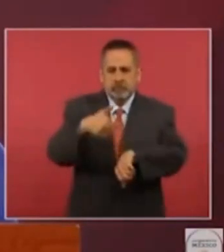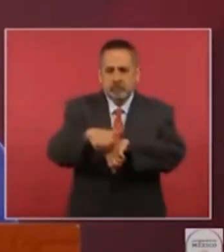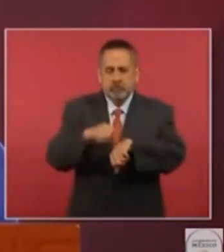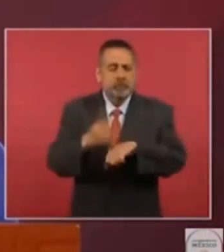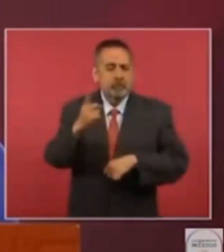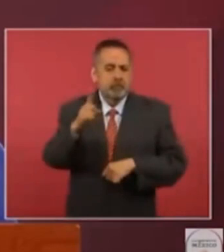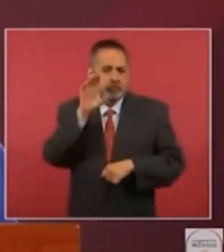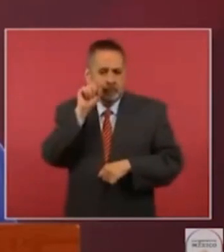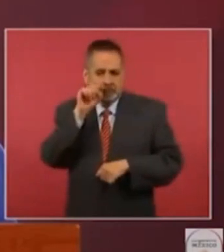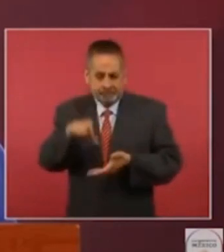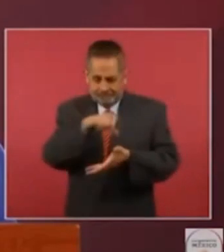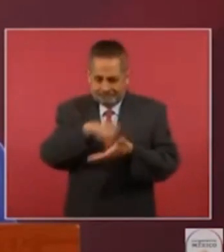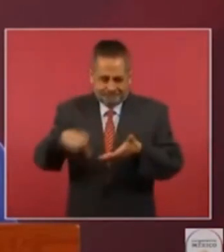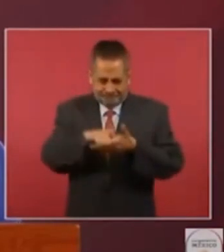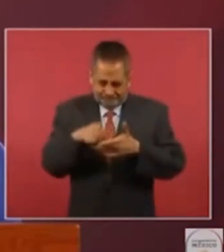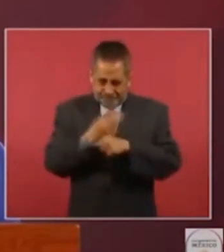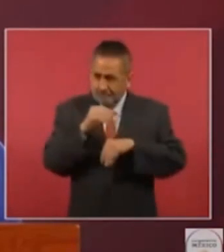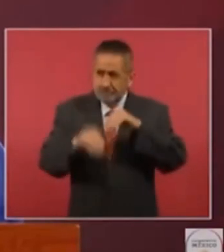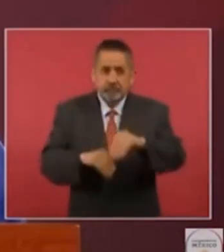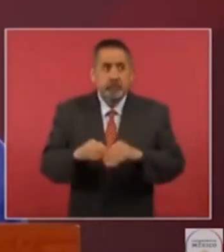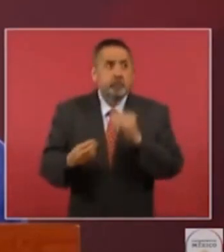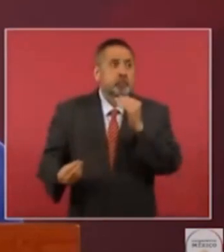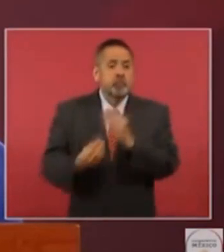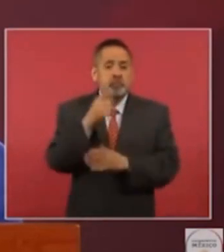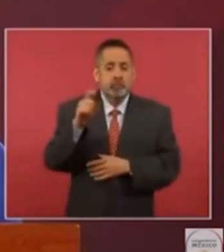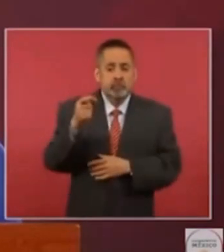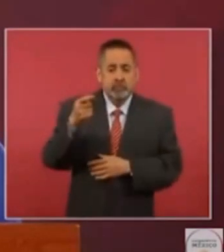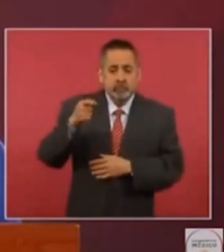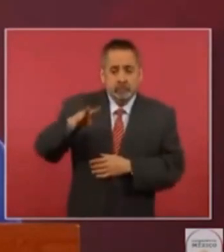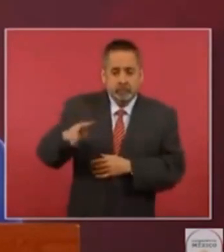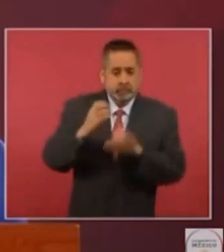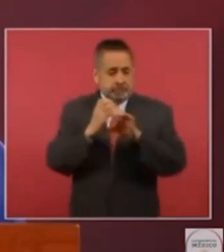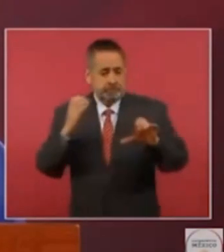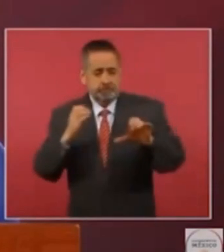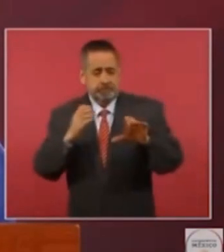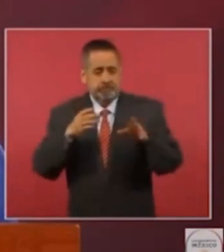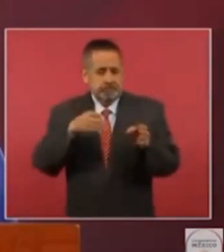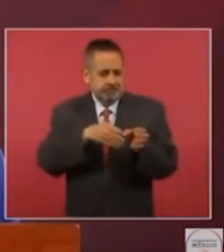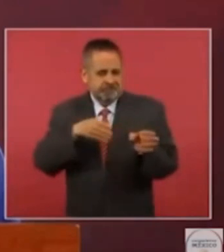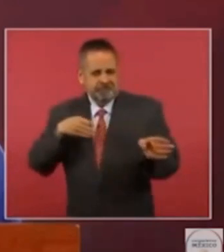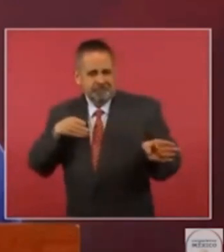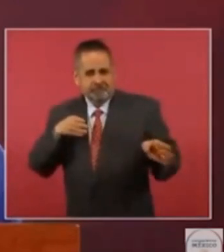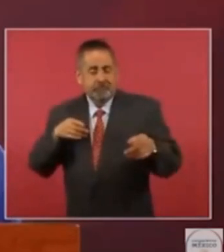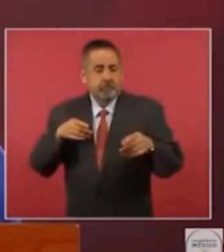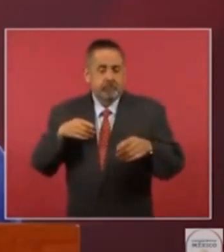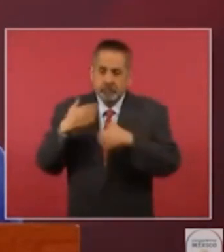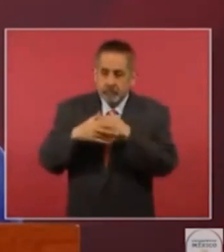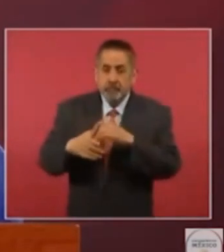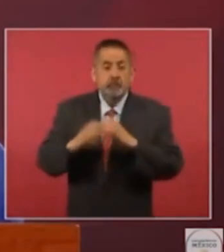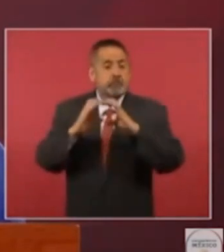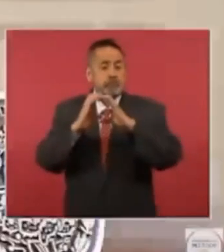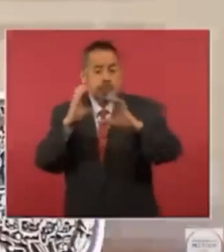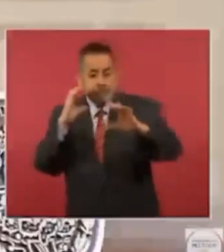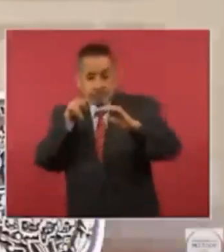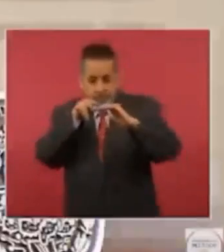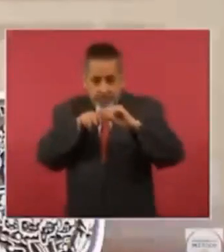están adquiriendo 29 trenes y se está cambiando completamente todo lo que queda en el túnel, las